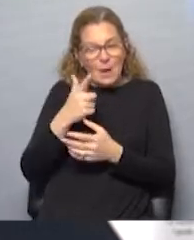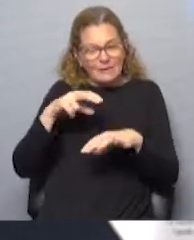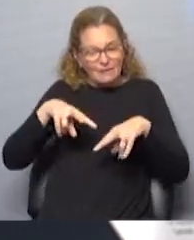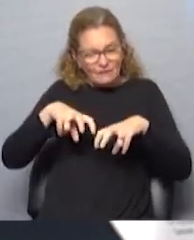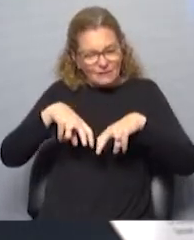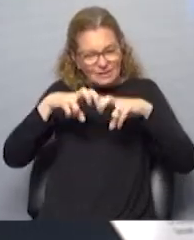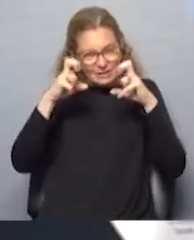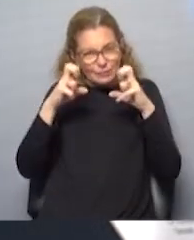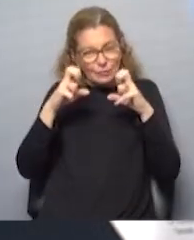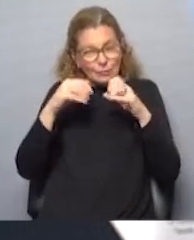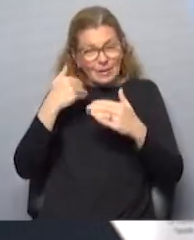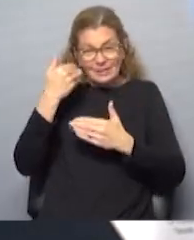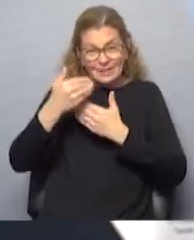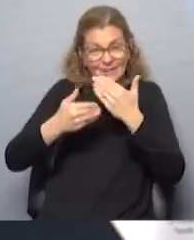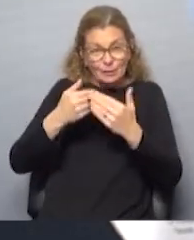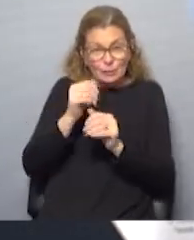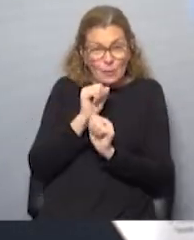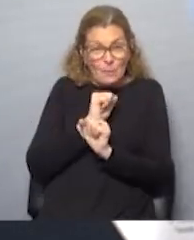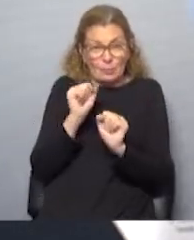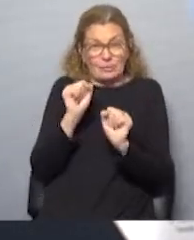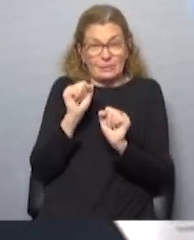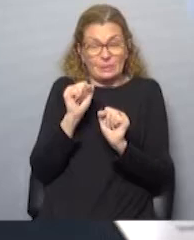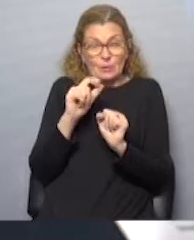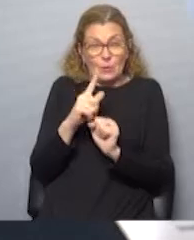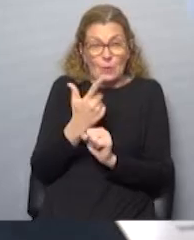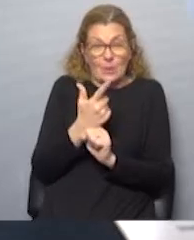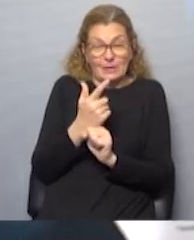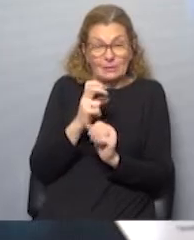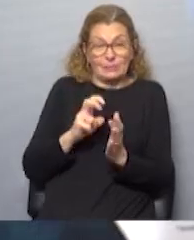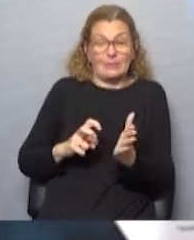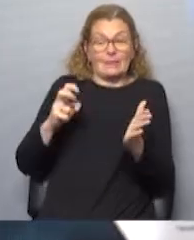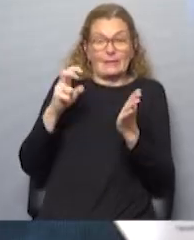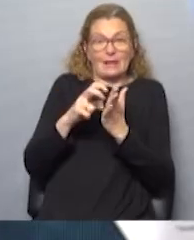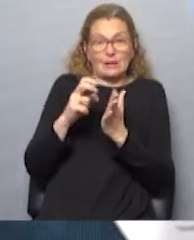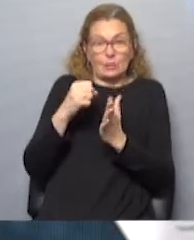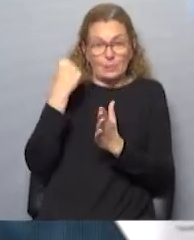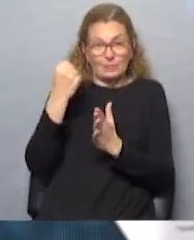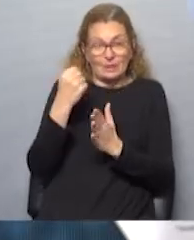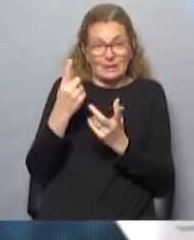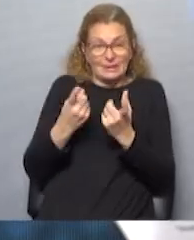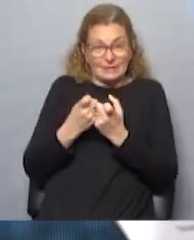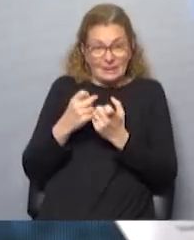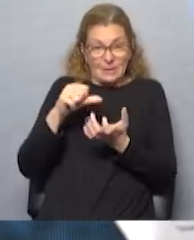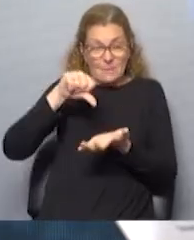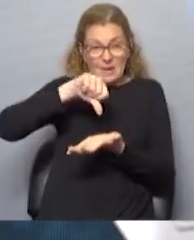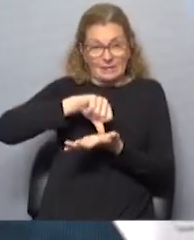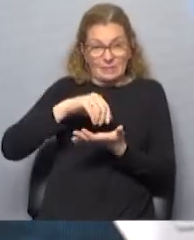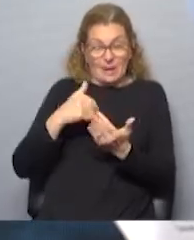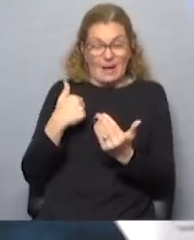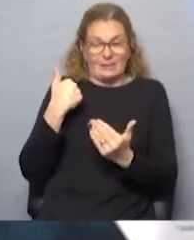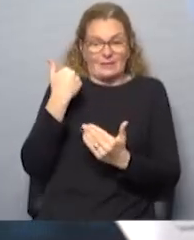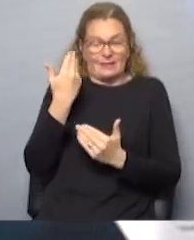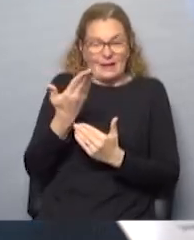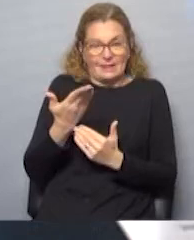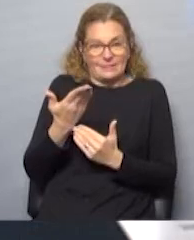no hay desarrollo posible no hay un salto de calidad que es lo que precisa el país para salir adelante o